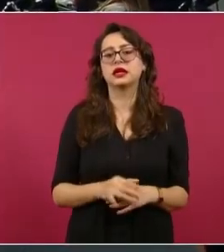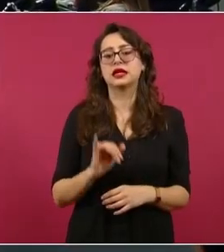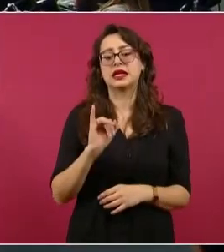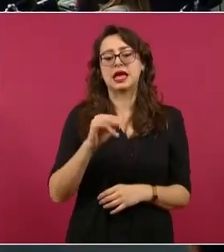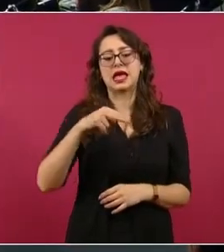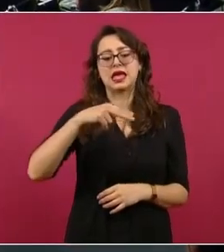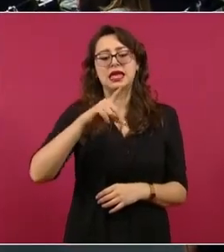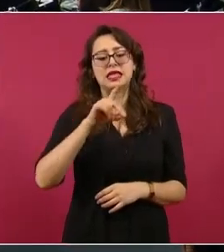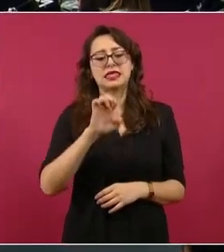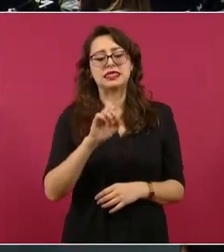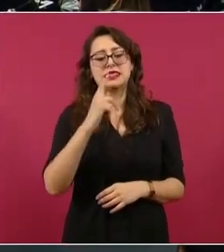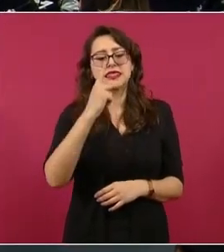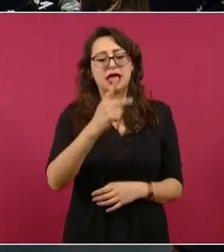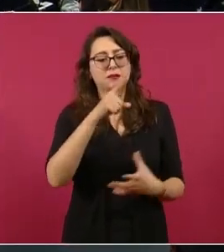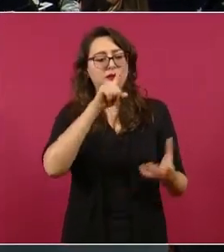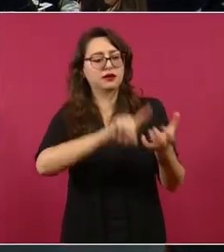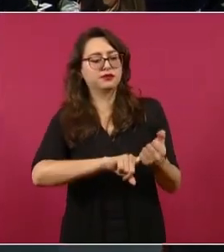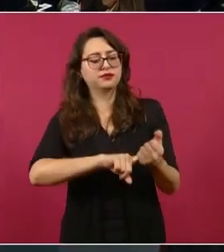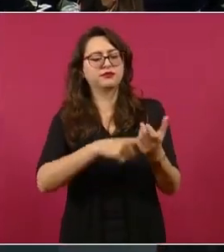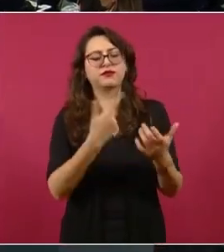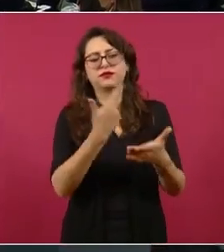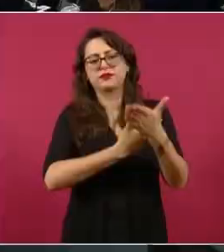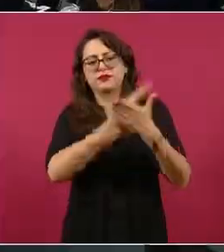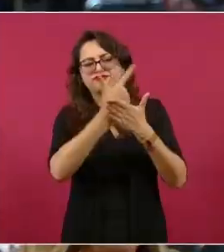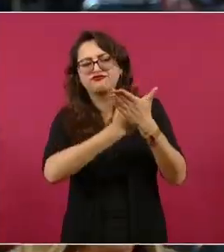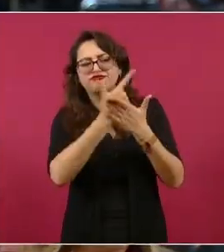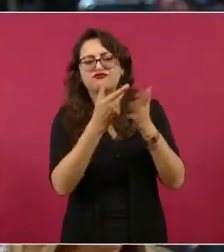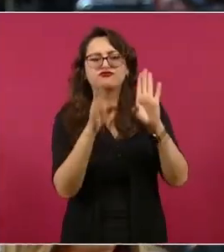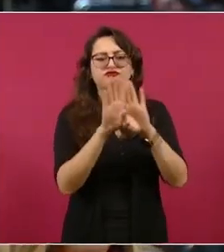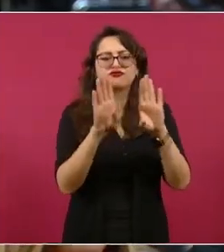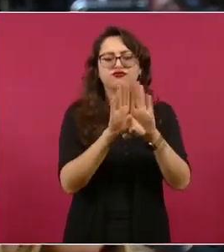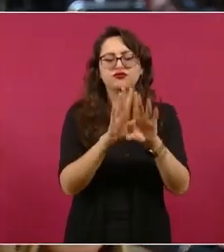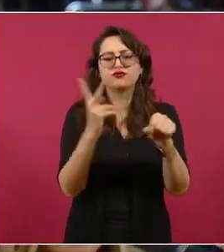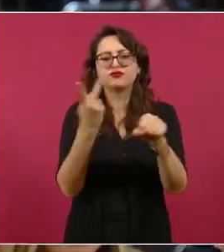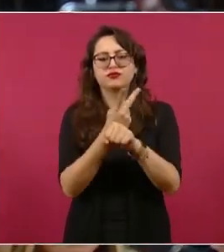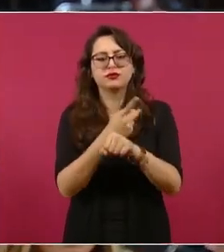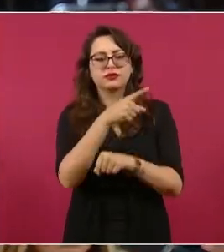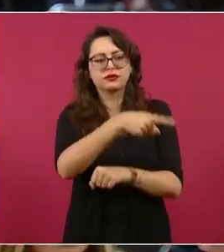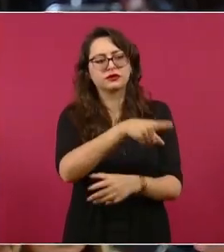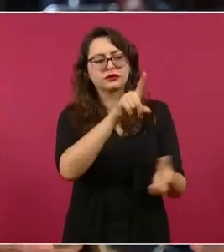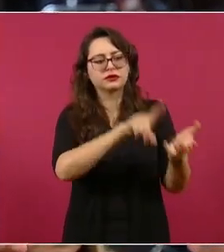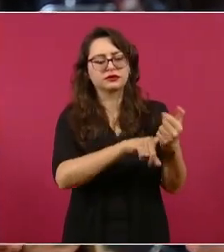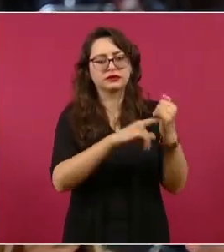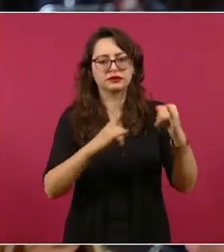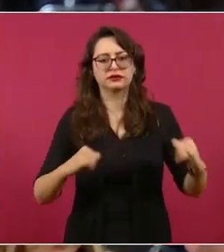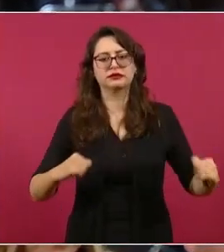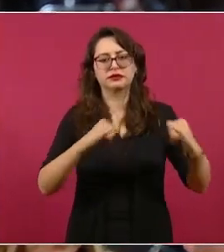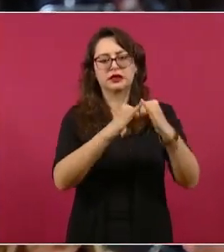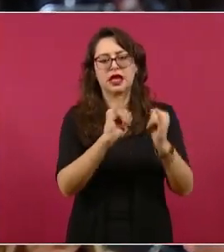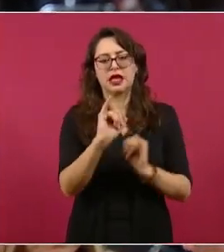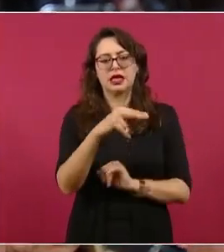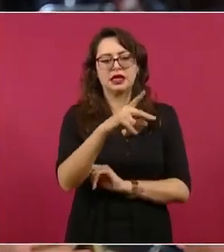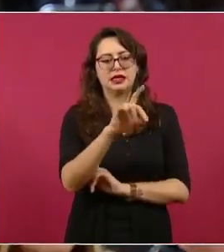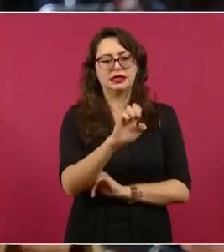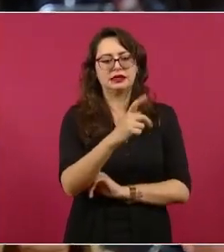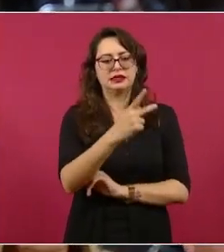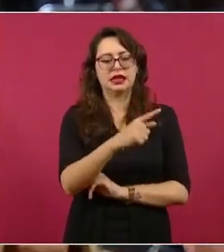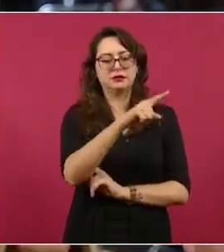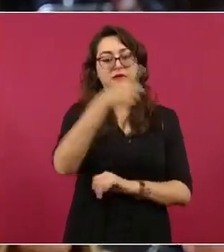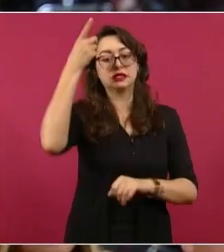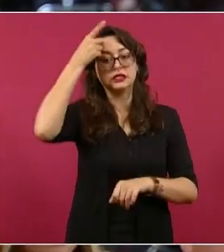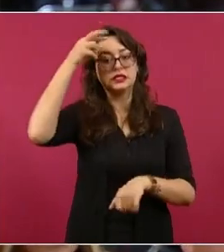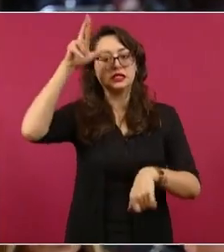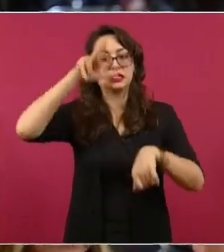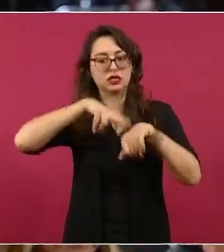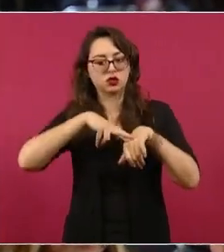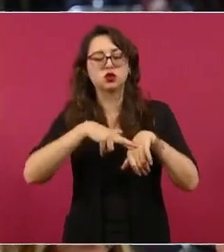lo robado. En marzo pasado, un alto directivo del instituto, el encargado de los recursos materiales, fue señalado,